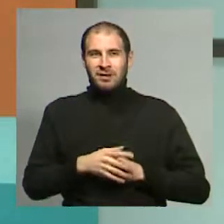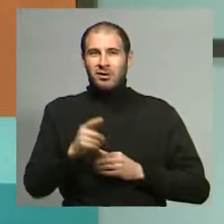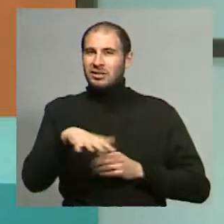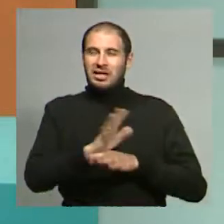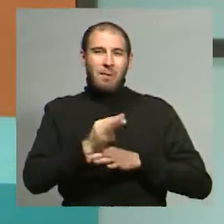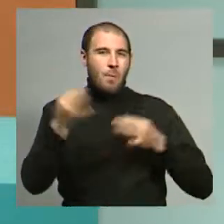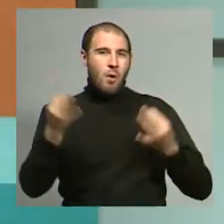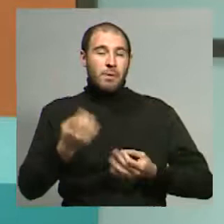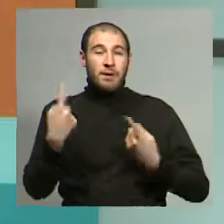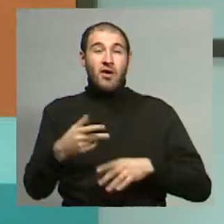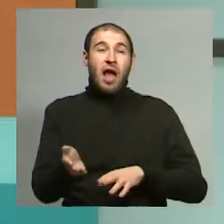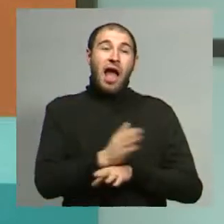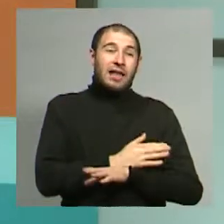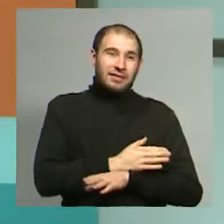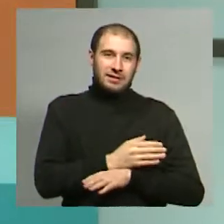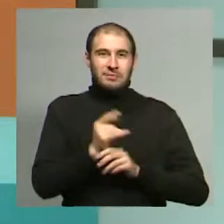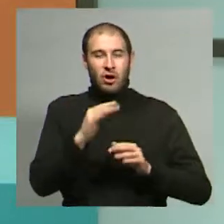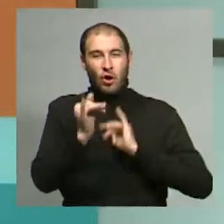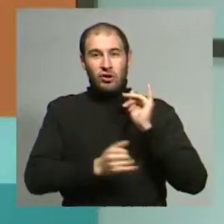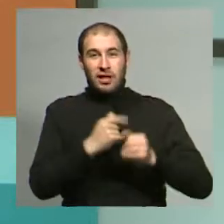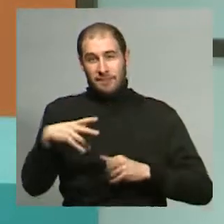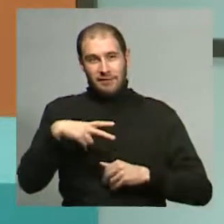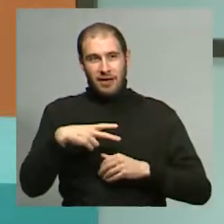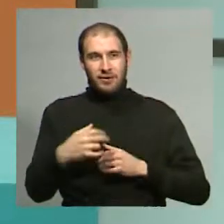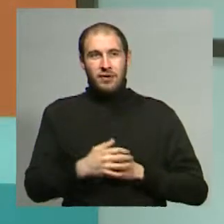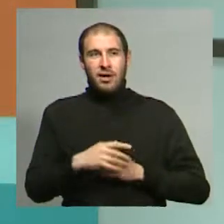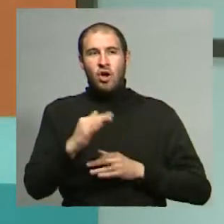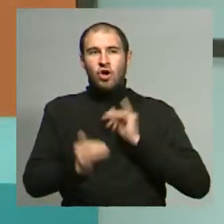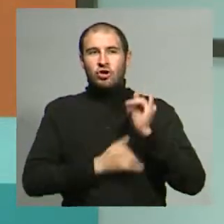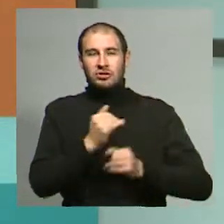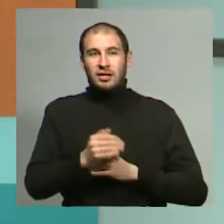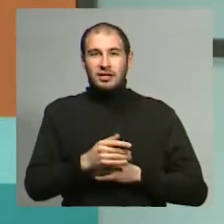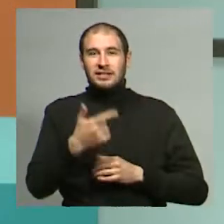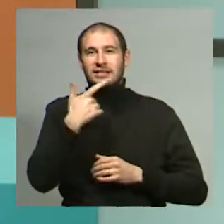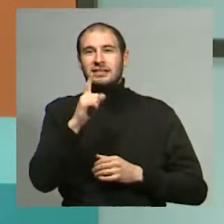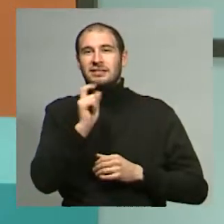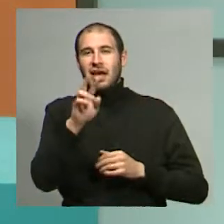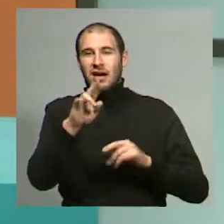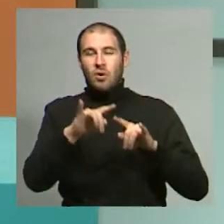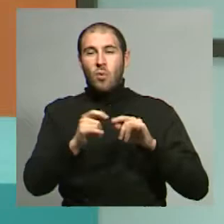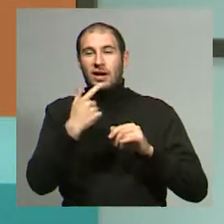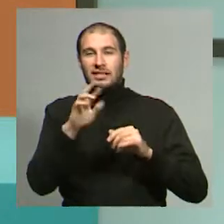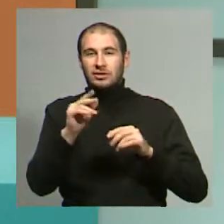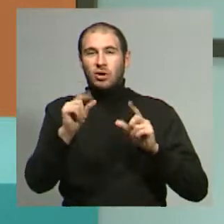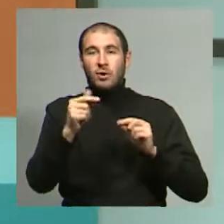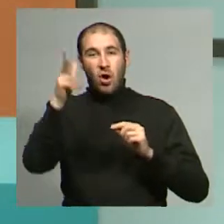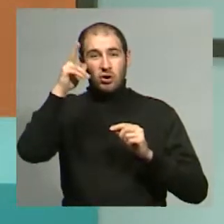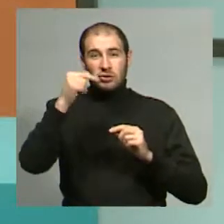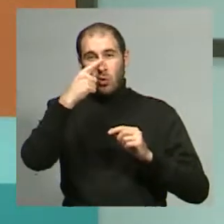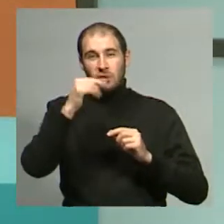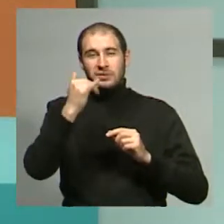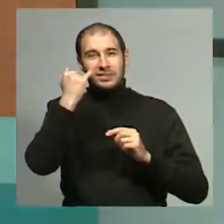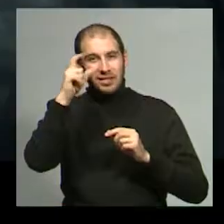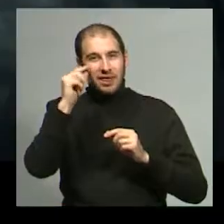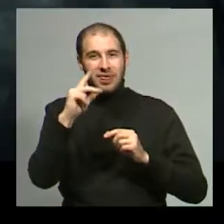buen cine. Pero antes, Virgi, como estábamos hablando fuera del aire, vamos a hablar de Star Wars, el episodio 8, El Último Jedi,